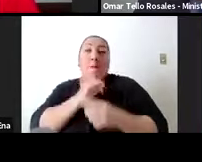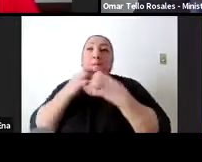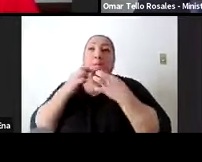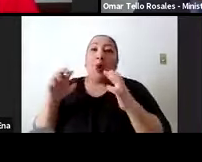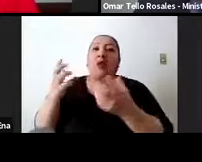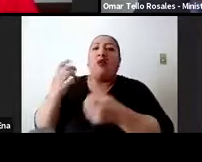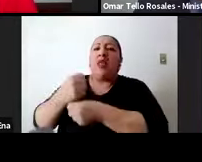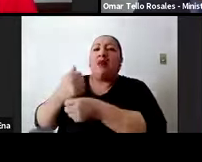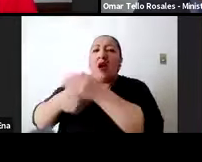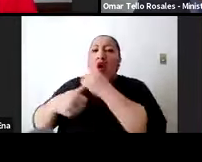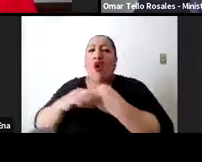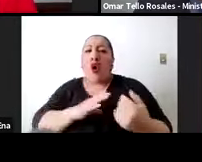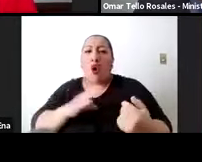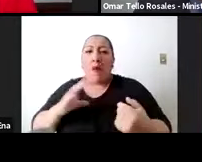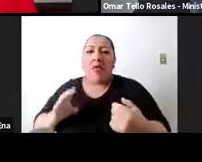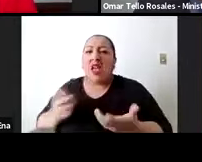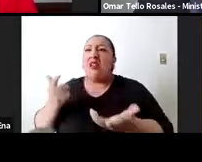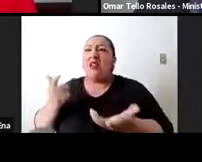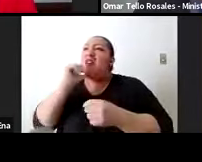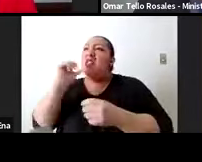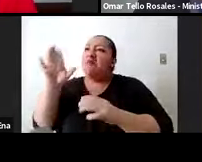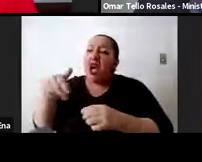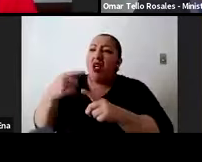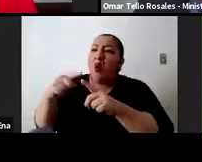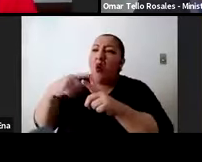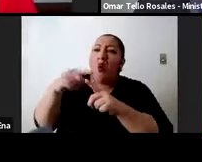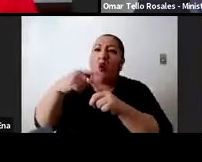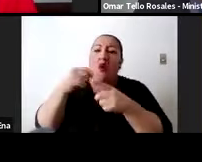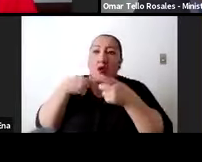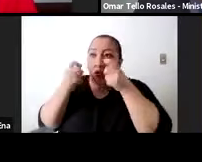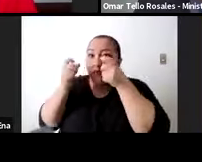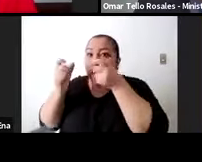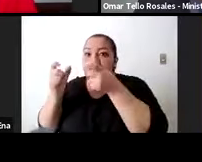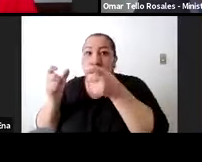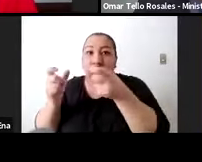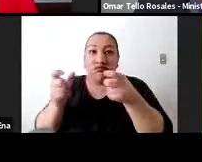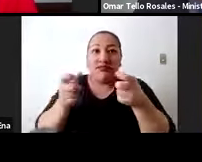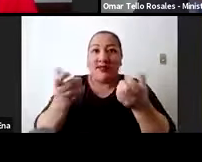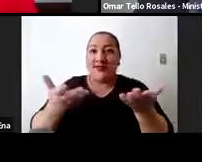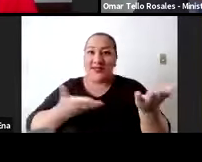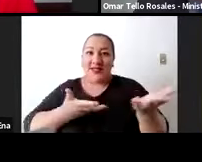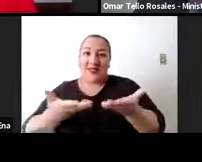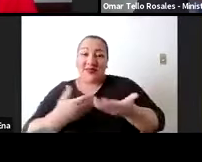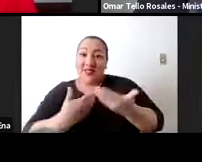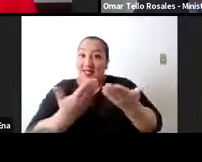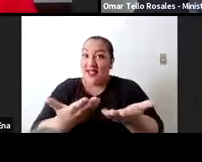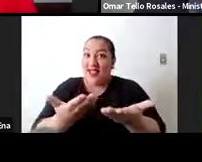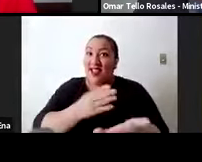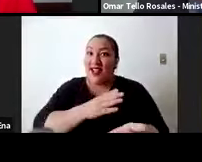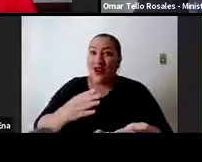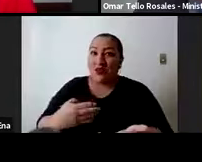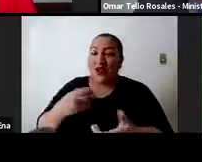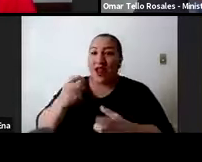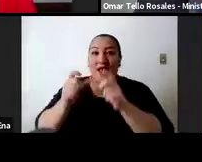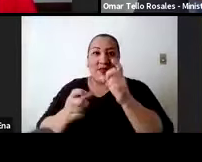su perfeccionamiento, y que de esa manera el servicio que presta al Estado, a los ciudadanos, sea el